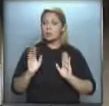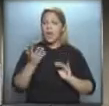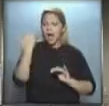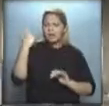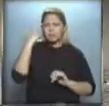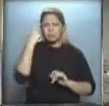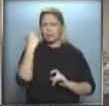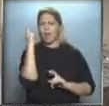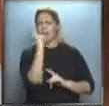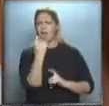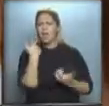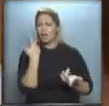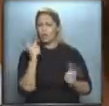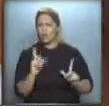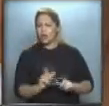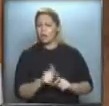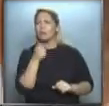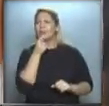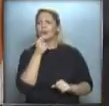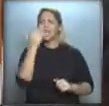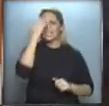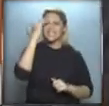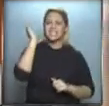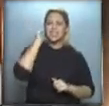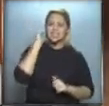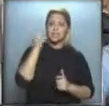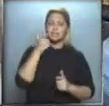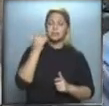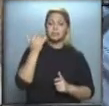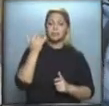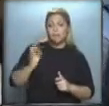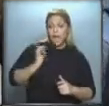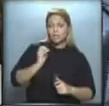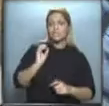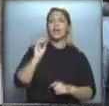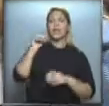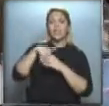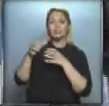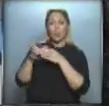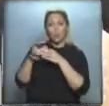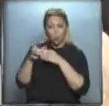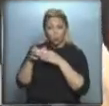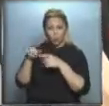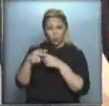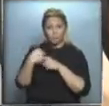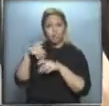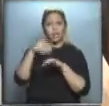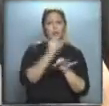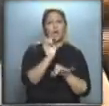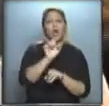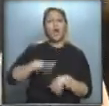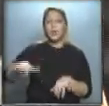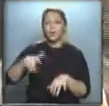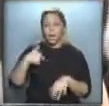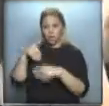lejano para muchos chicos de 15, de 16, 17 años que tenían una militancia dentro de, por ejemplo, el colegio o en algún